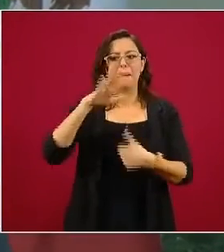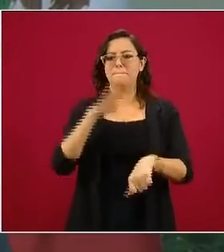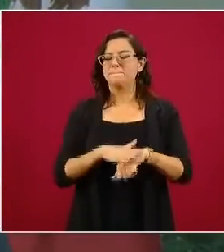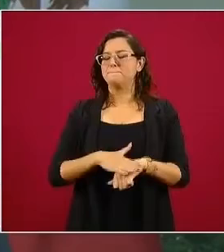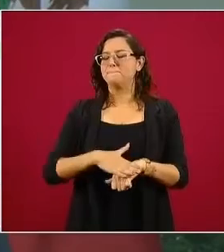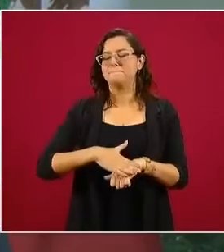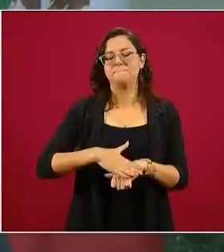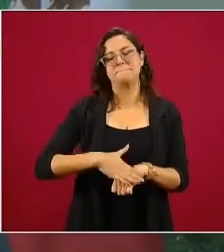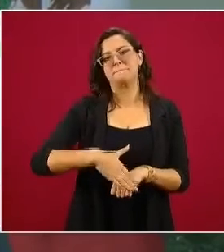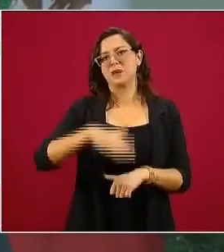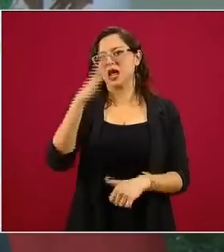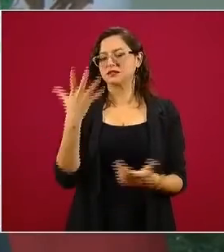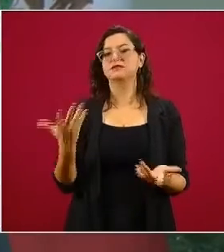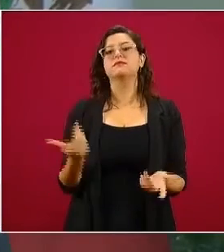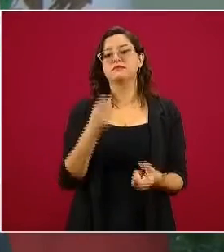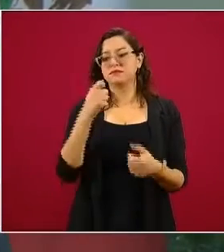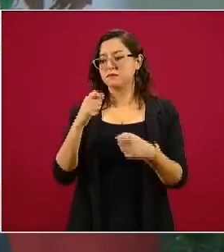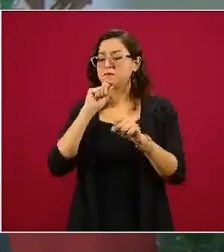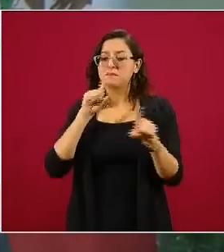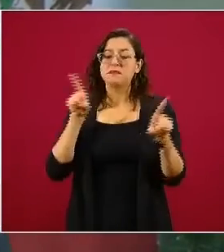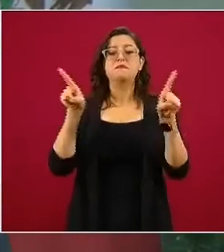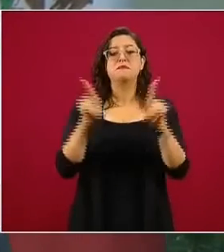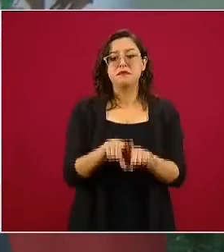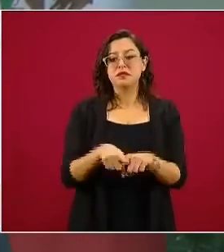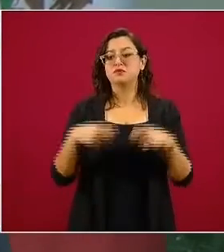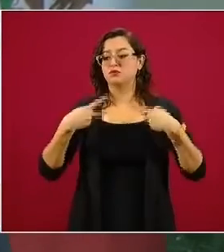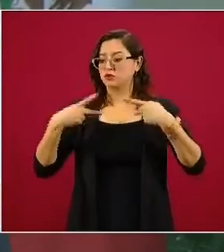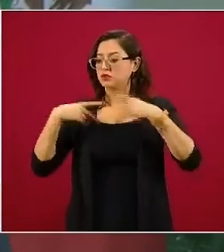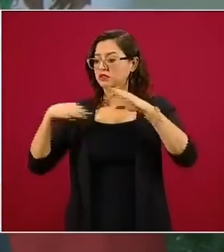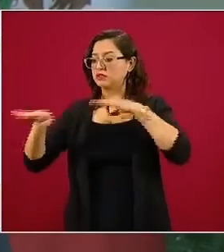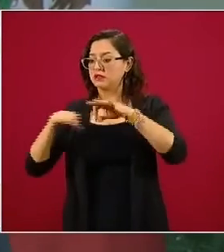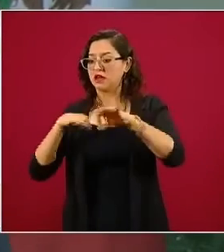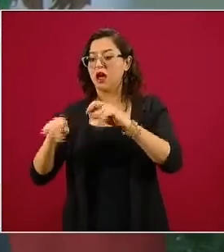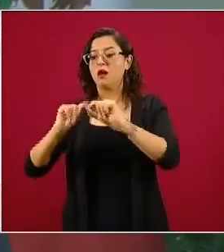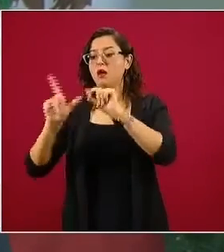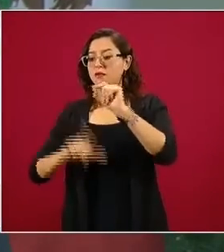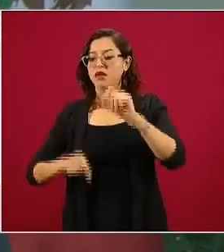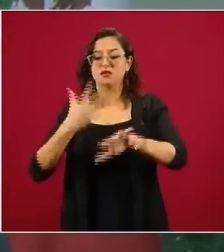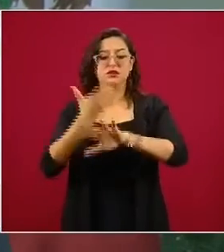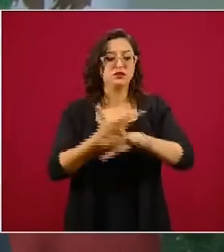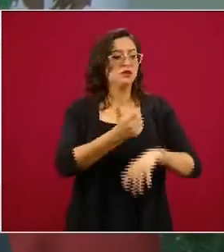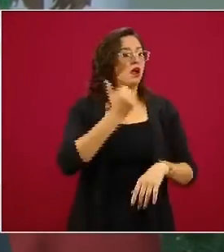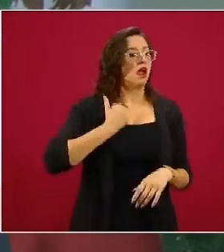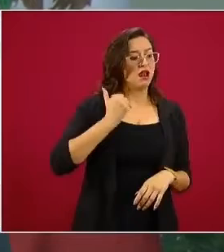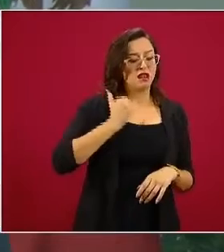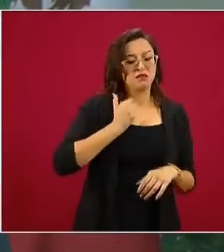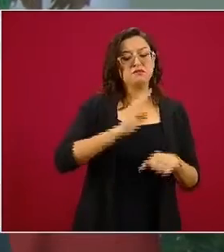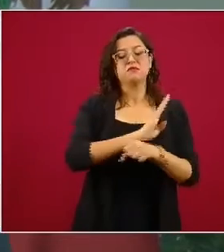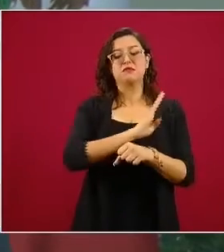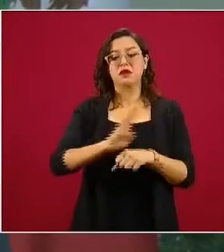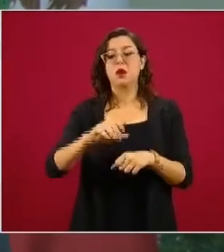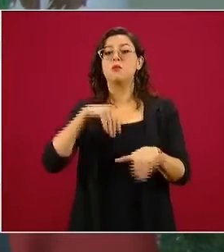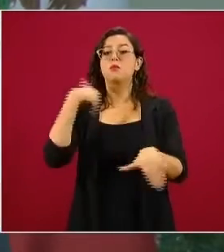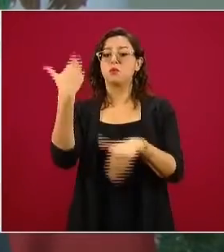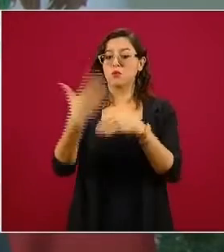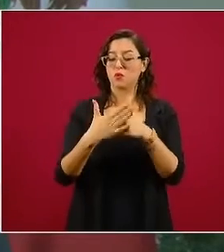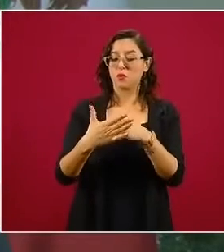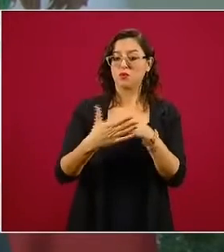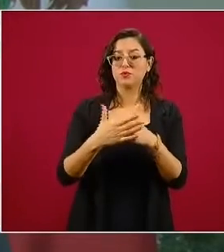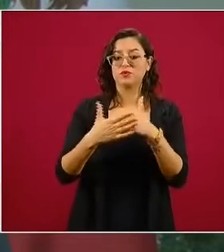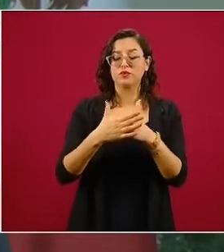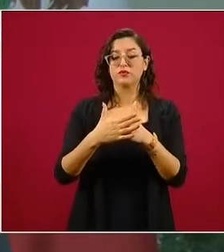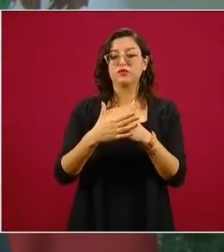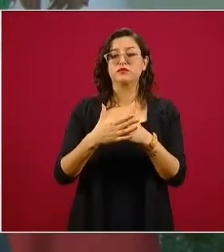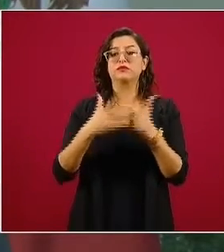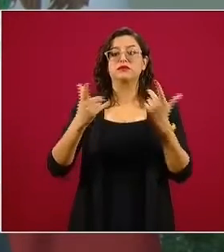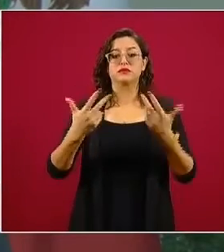prosperidad a los trabajadores de México, de Estados Unidos y de Canadá. También Próximamente tendremos una reunión con